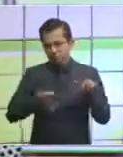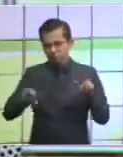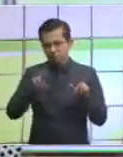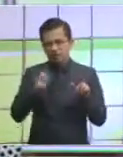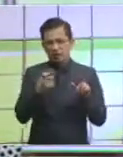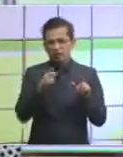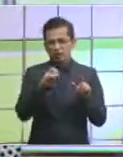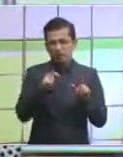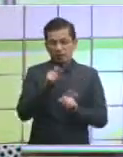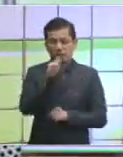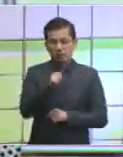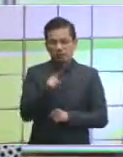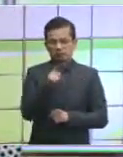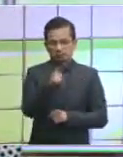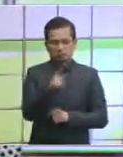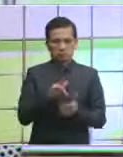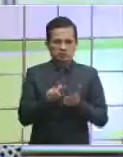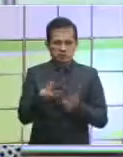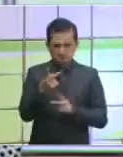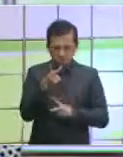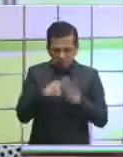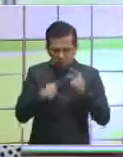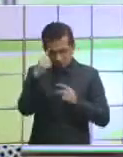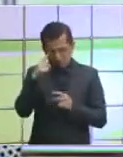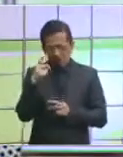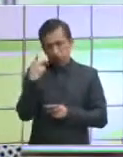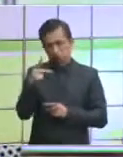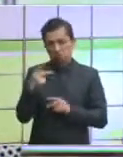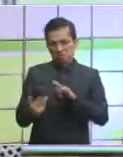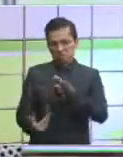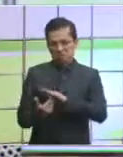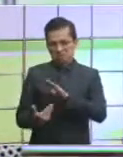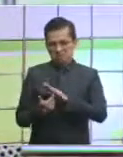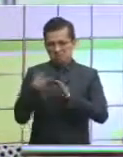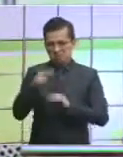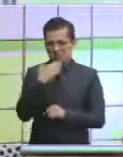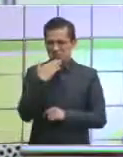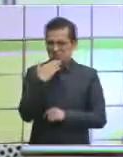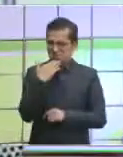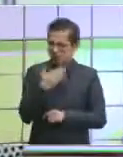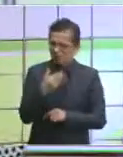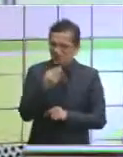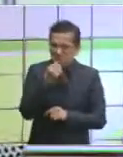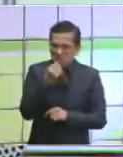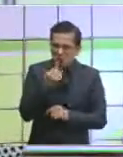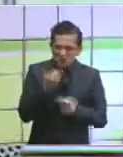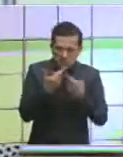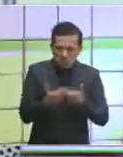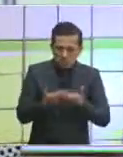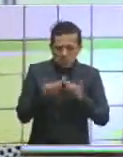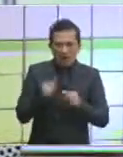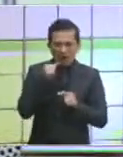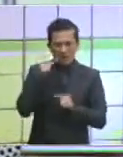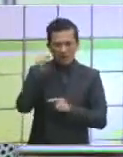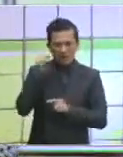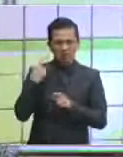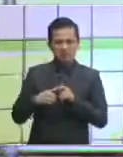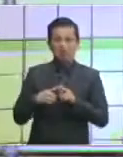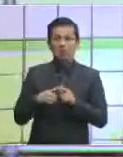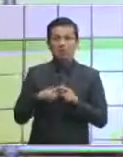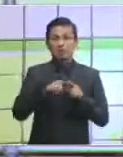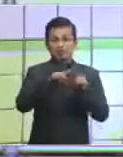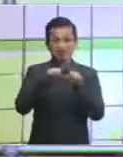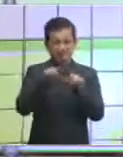también hicieron posible con una mesa sumamente enriquecedora el día de ayer en la que estuvieron los presidentes de las